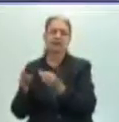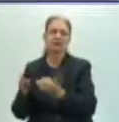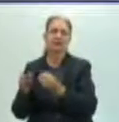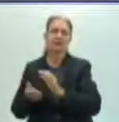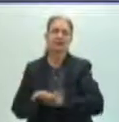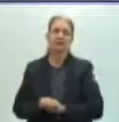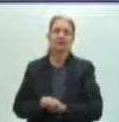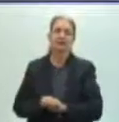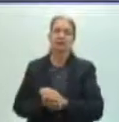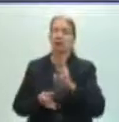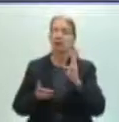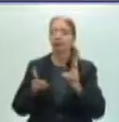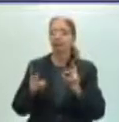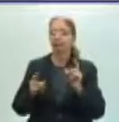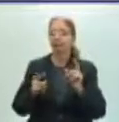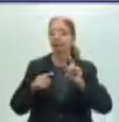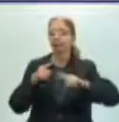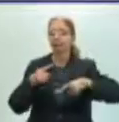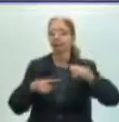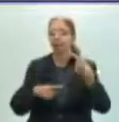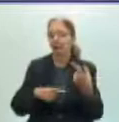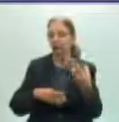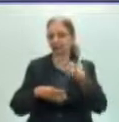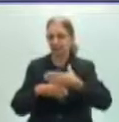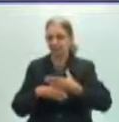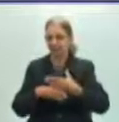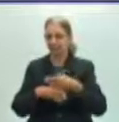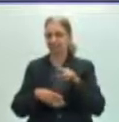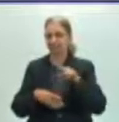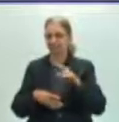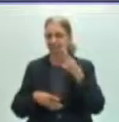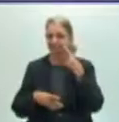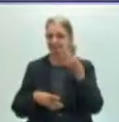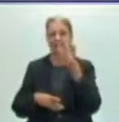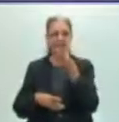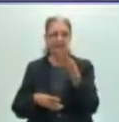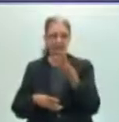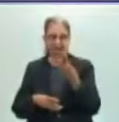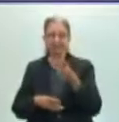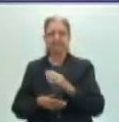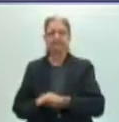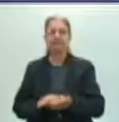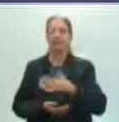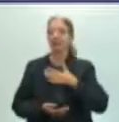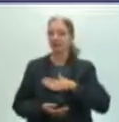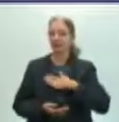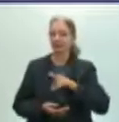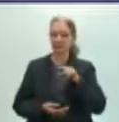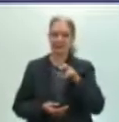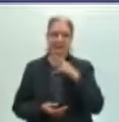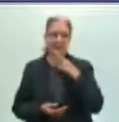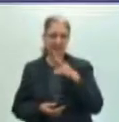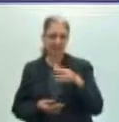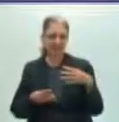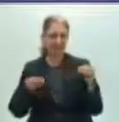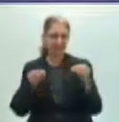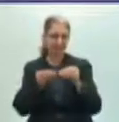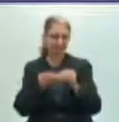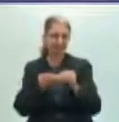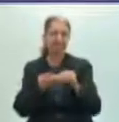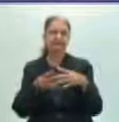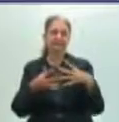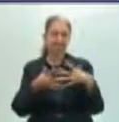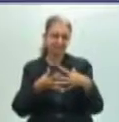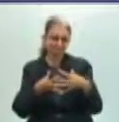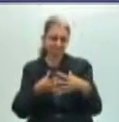a la cantidad de votos en contra, que fueron 3. Espero que esta respuesta haya coincidido con la de ustedes.